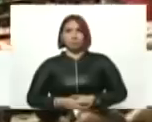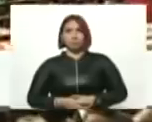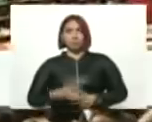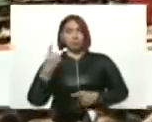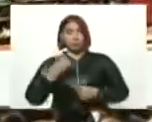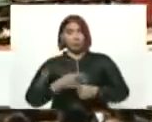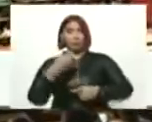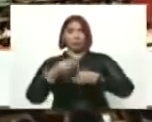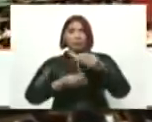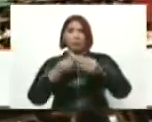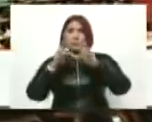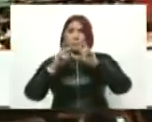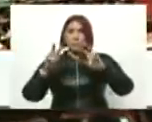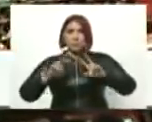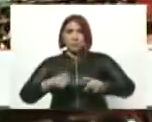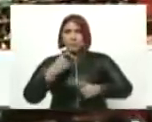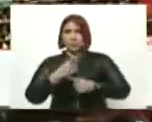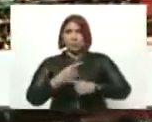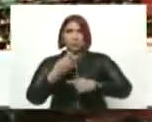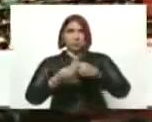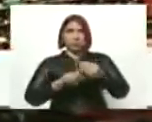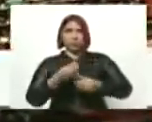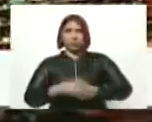hacerlo. Hay que hacerlo.